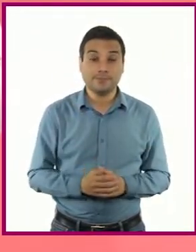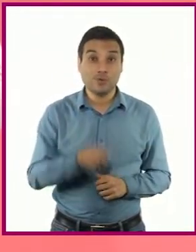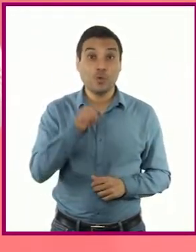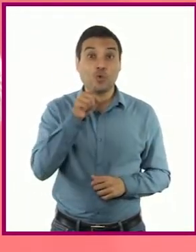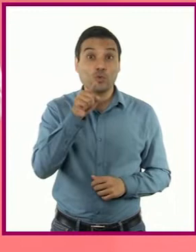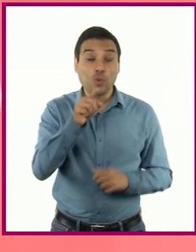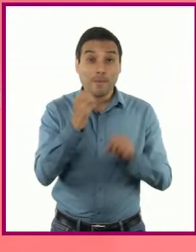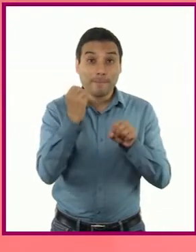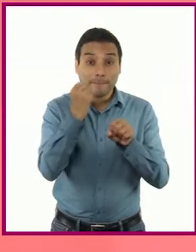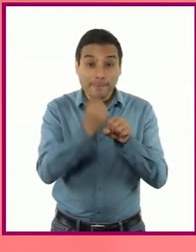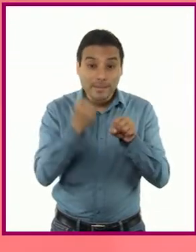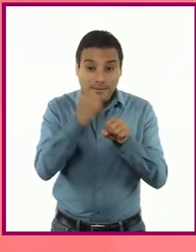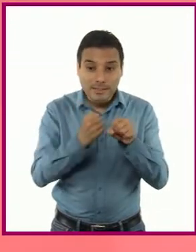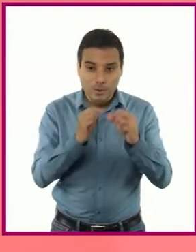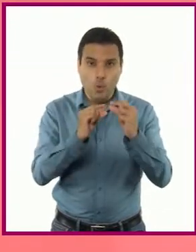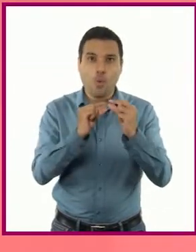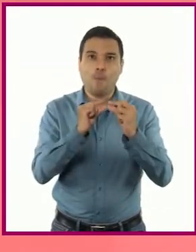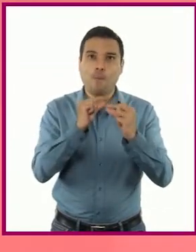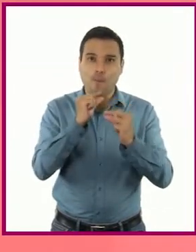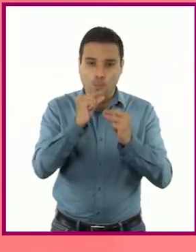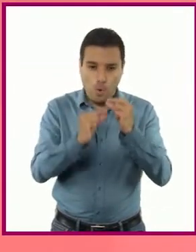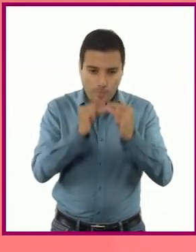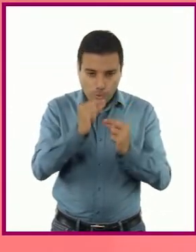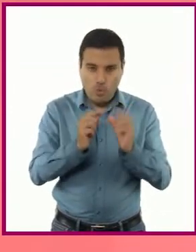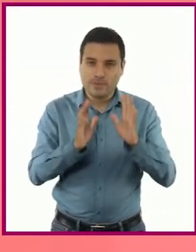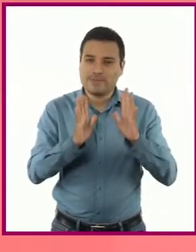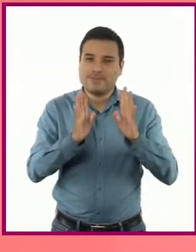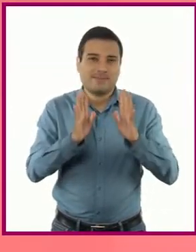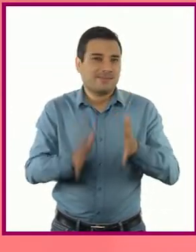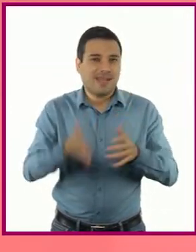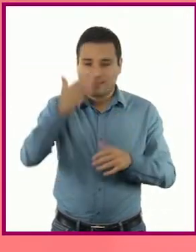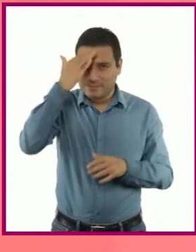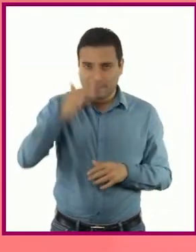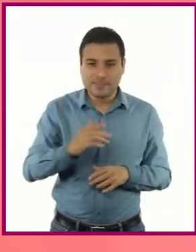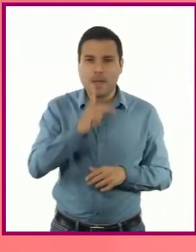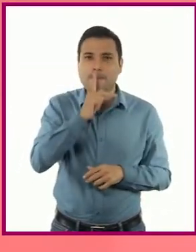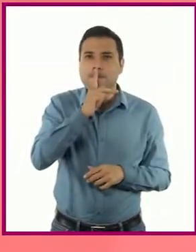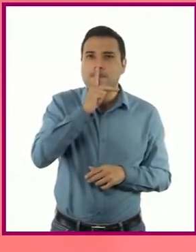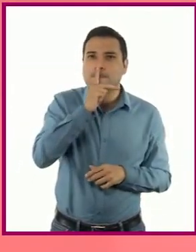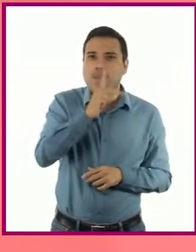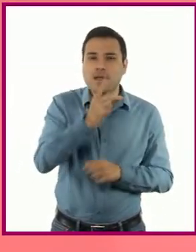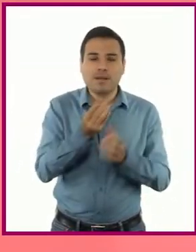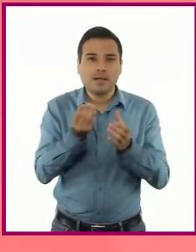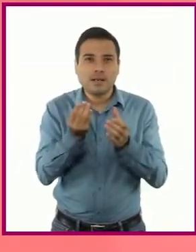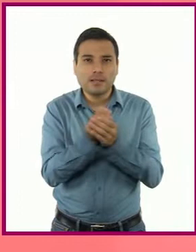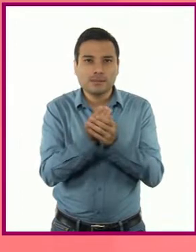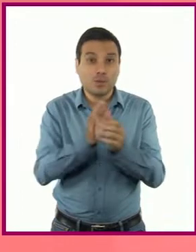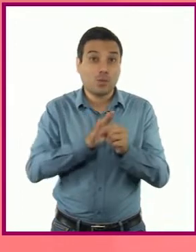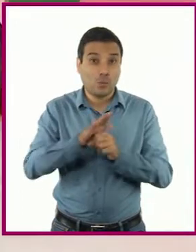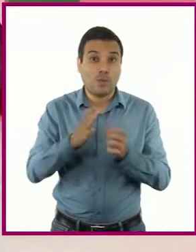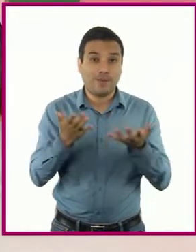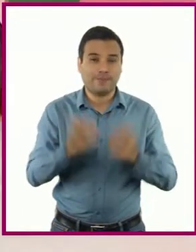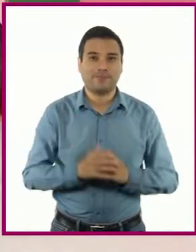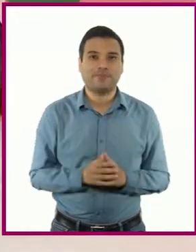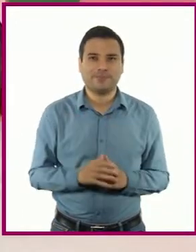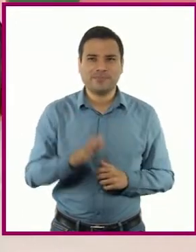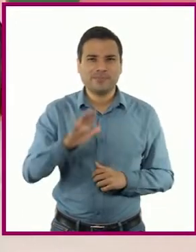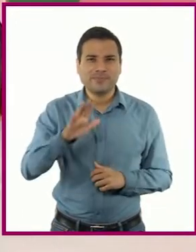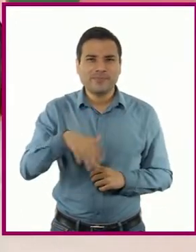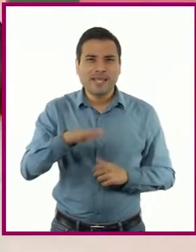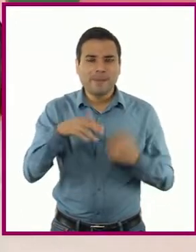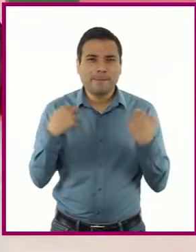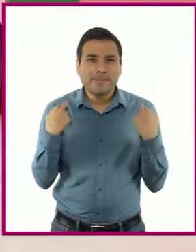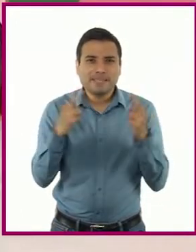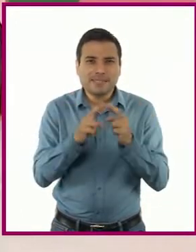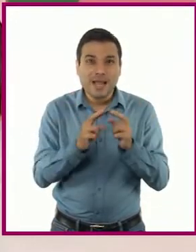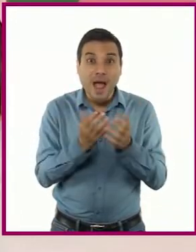practican, con el tiempo podrán colocar cada palabra en su clasificación sin necesidad de recurrir a la tabla. Maestra,